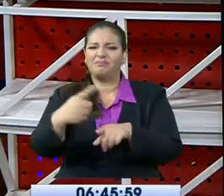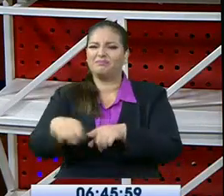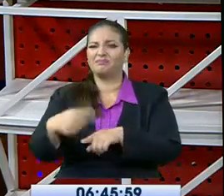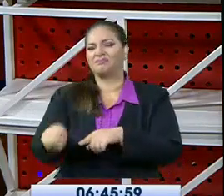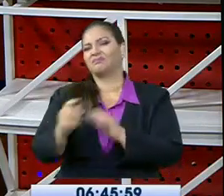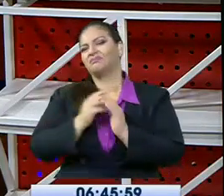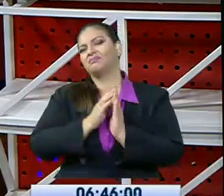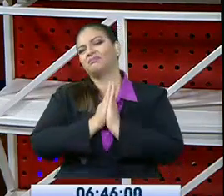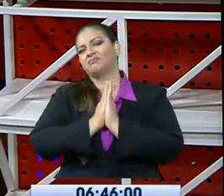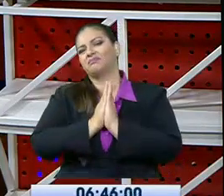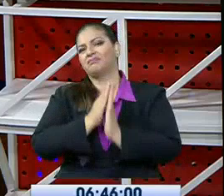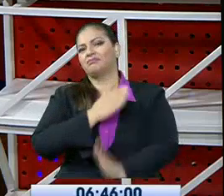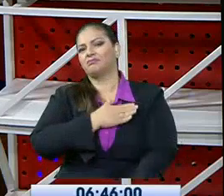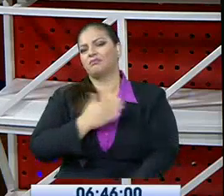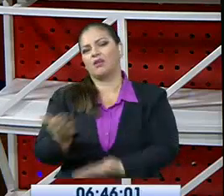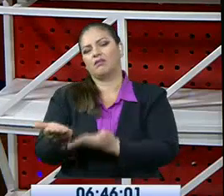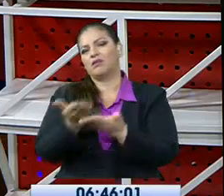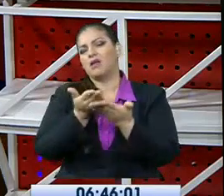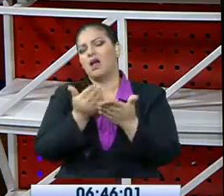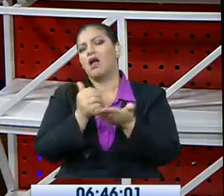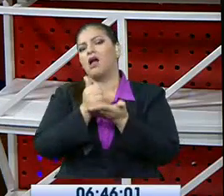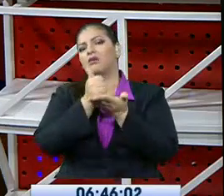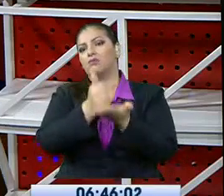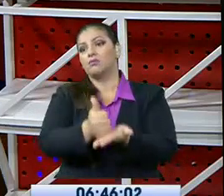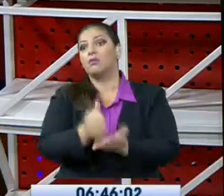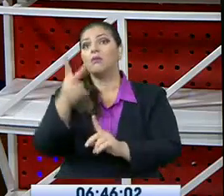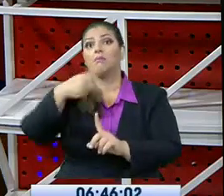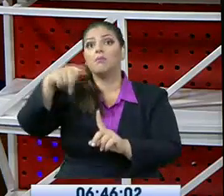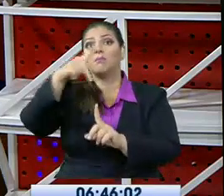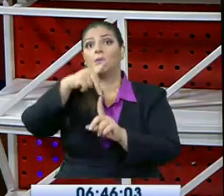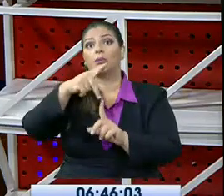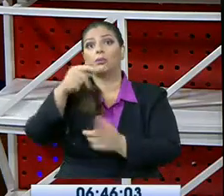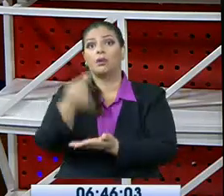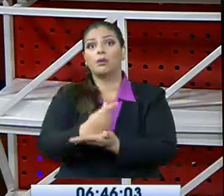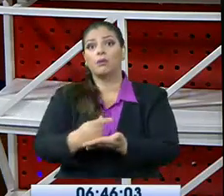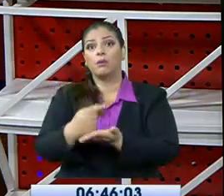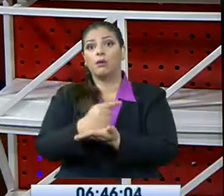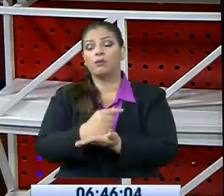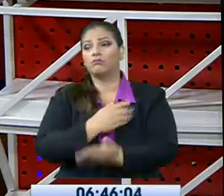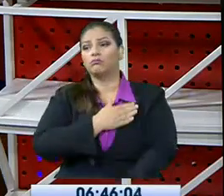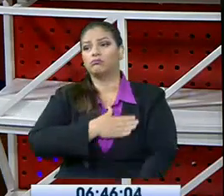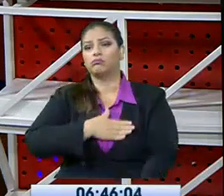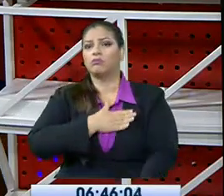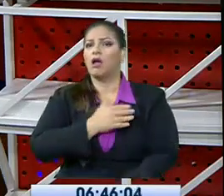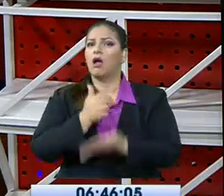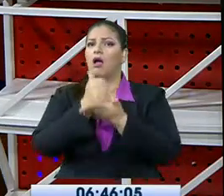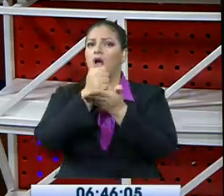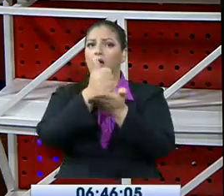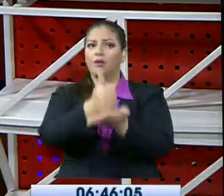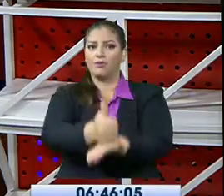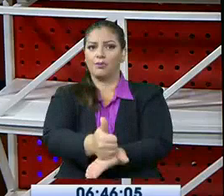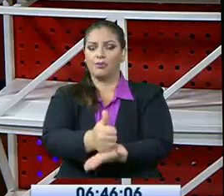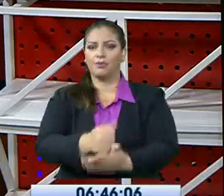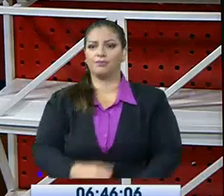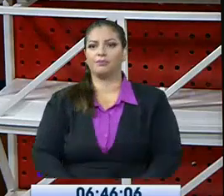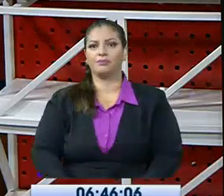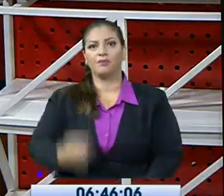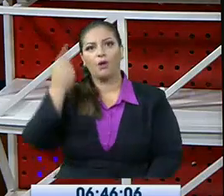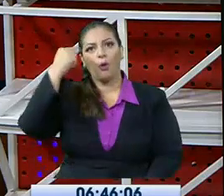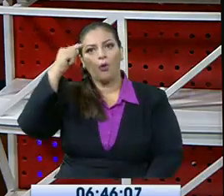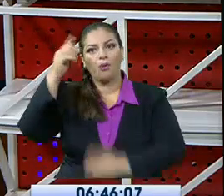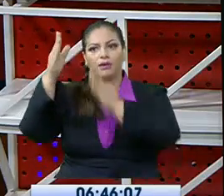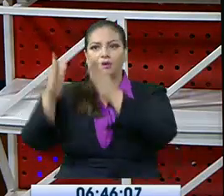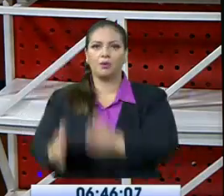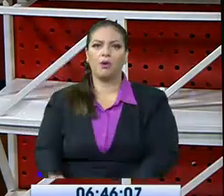que generalmente se hacen presentes. Prefectura del Guayas también, ¿por qué no? La prefectura del Guayas, don Jimmy, el señor gobernador, el señor alcalde,